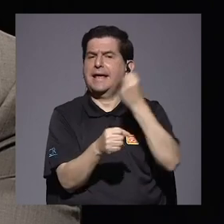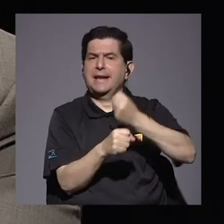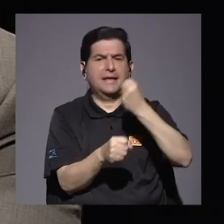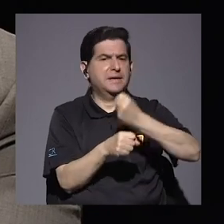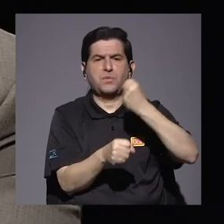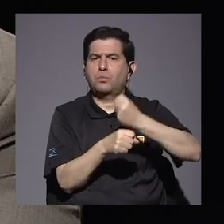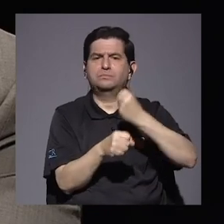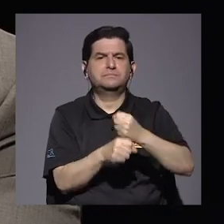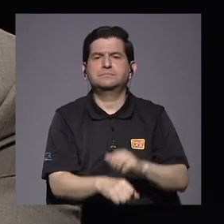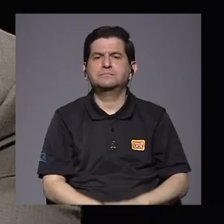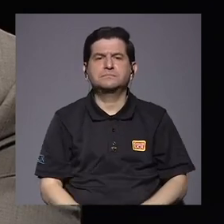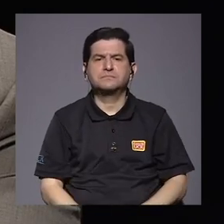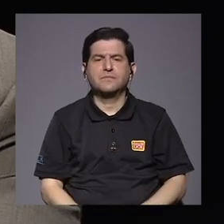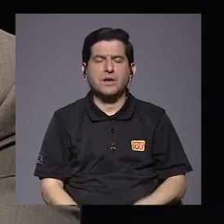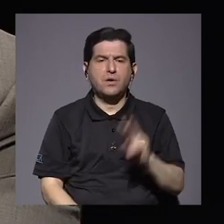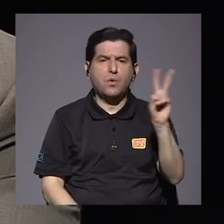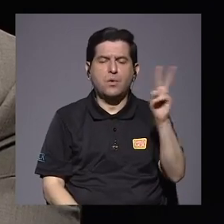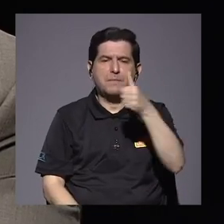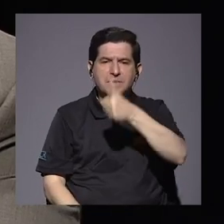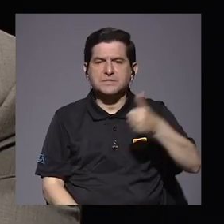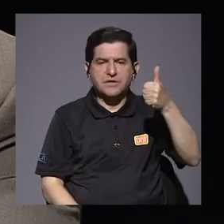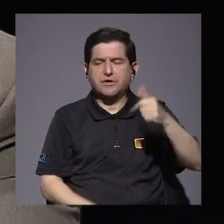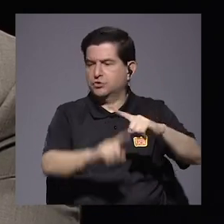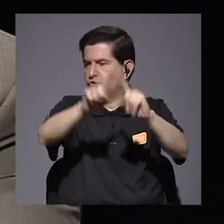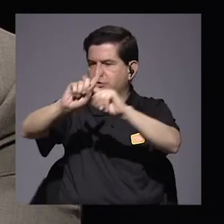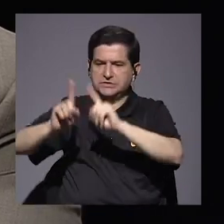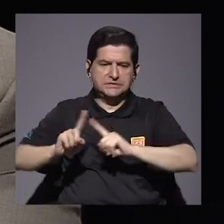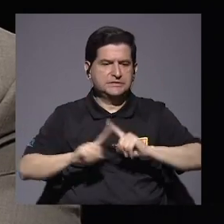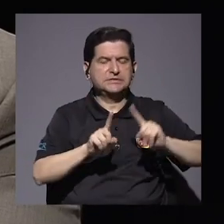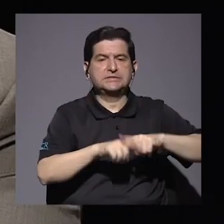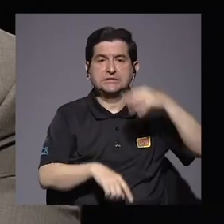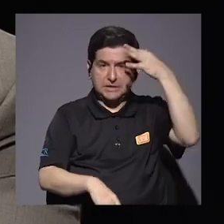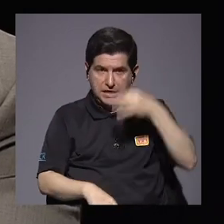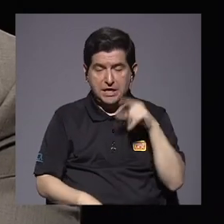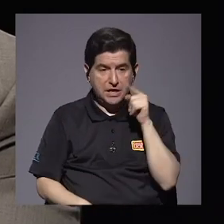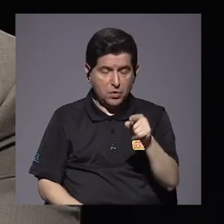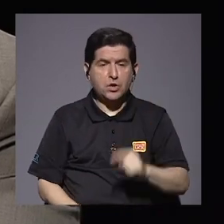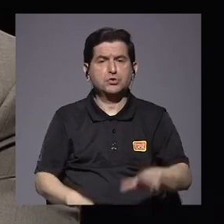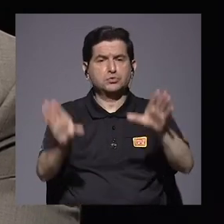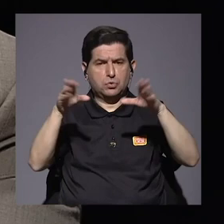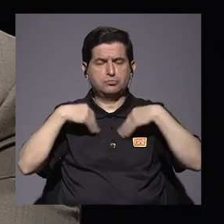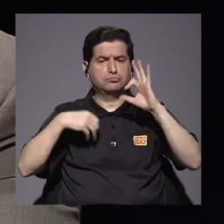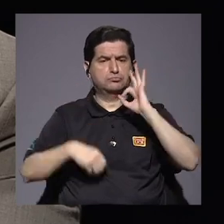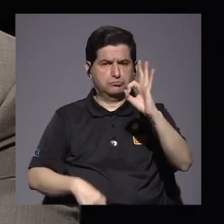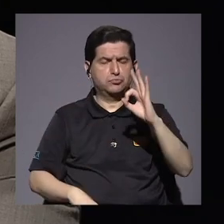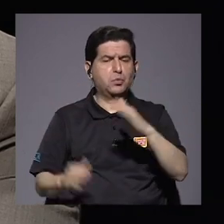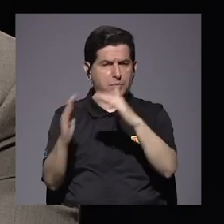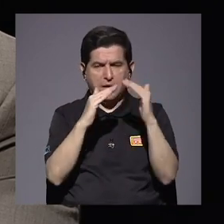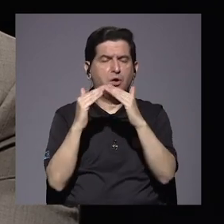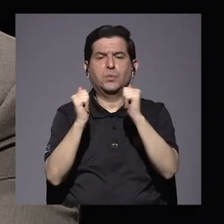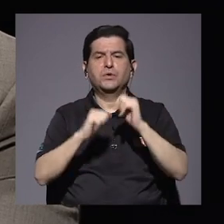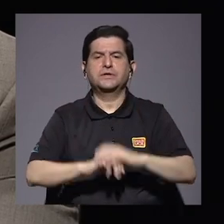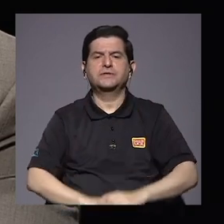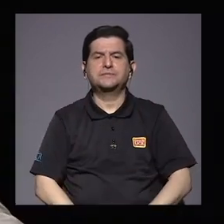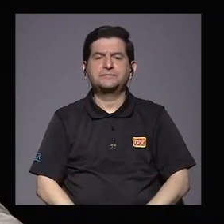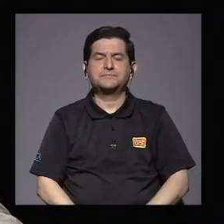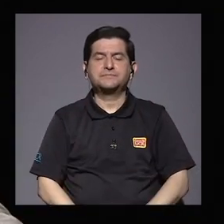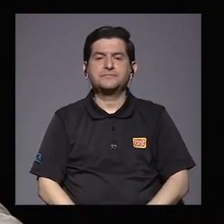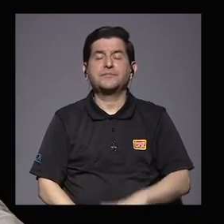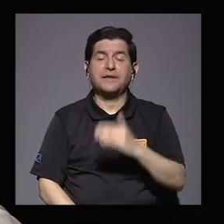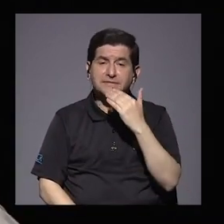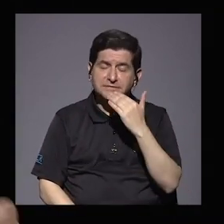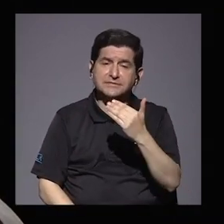trabajo a nivel de vicerrectoras y vicerrectores, y creo que eso ha sido bastante bien aceptado por la comunidad. Se